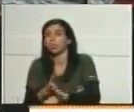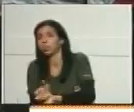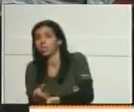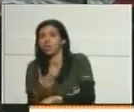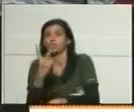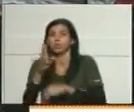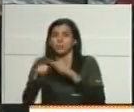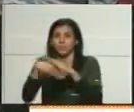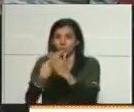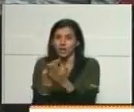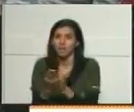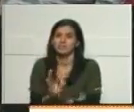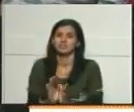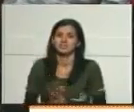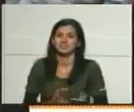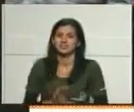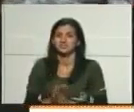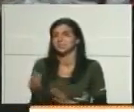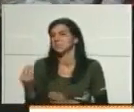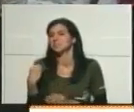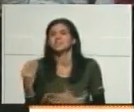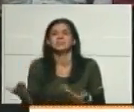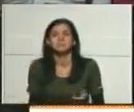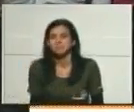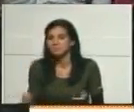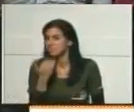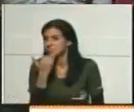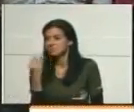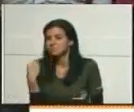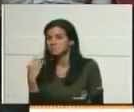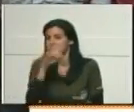hoy. ¿Qué me dices?